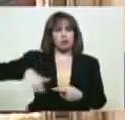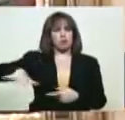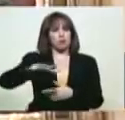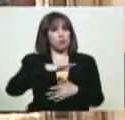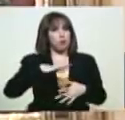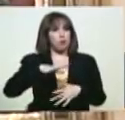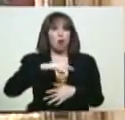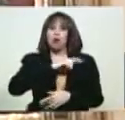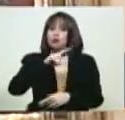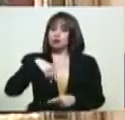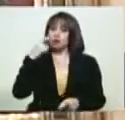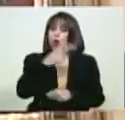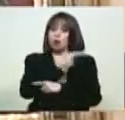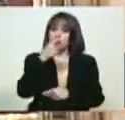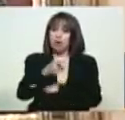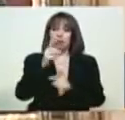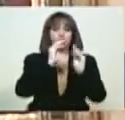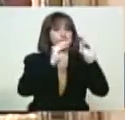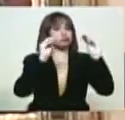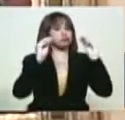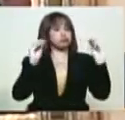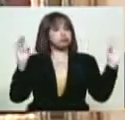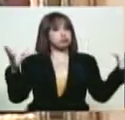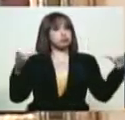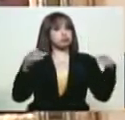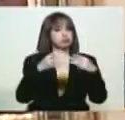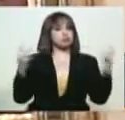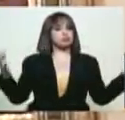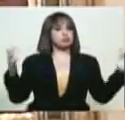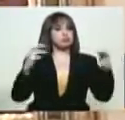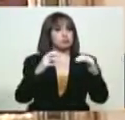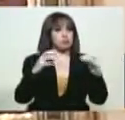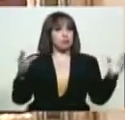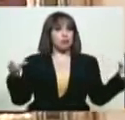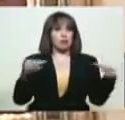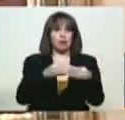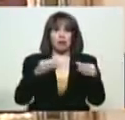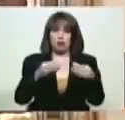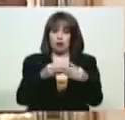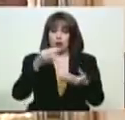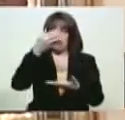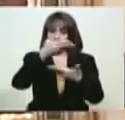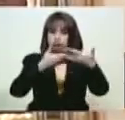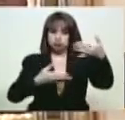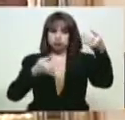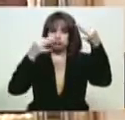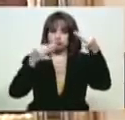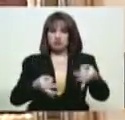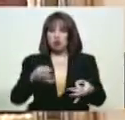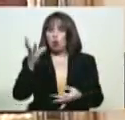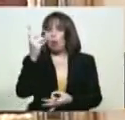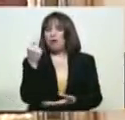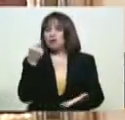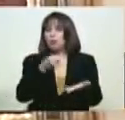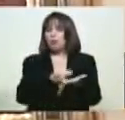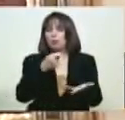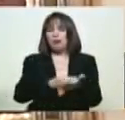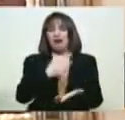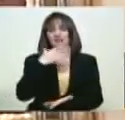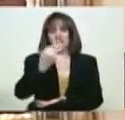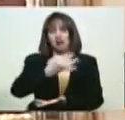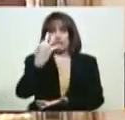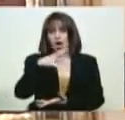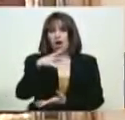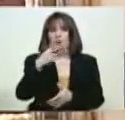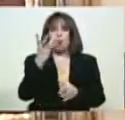nosotros estamos obligados a convocarlos, a sincerar la estructura de costos,